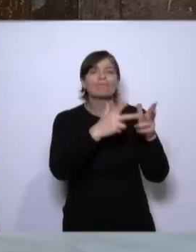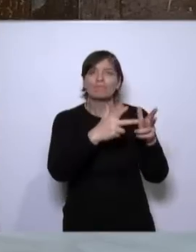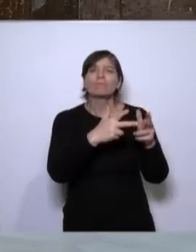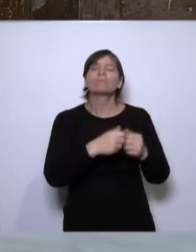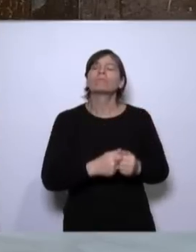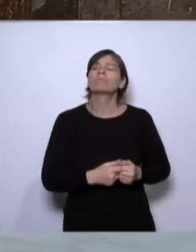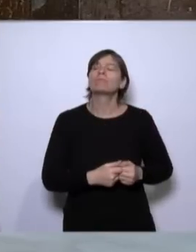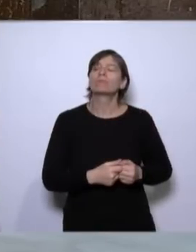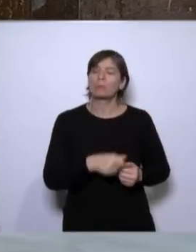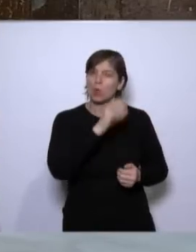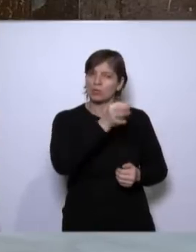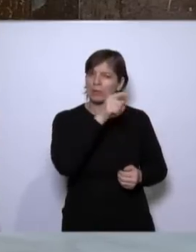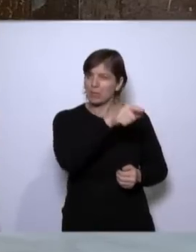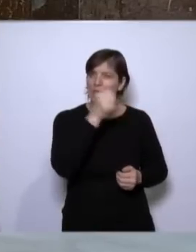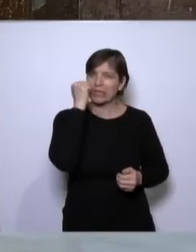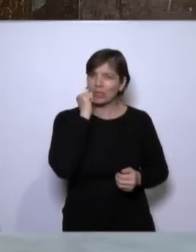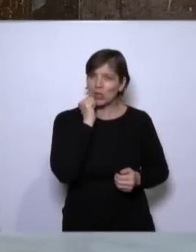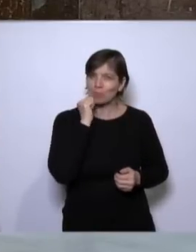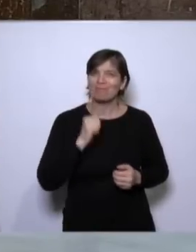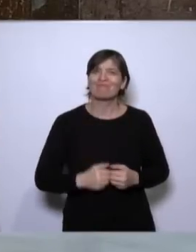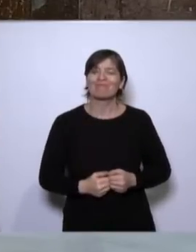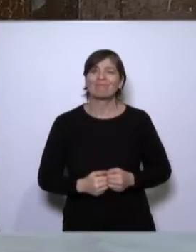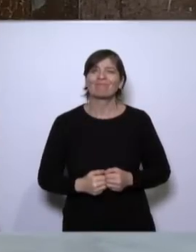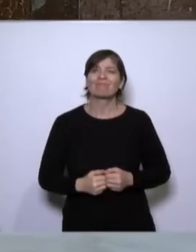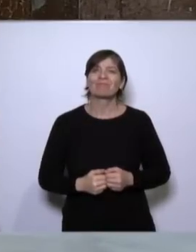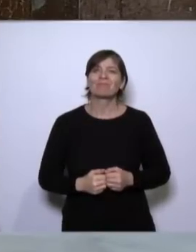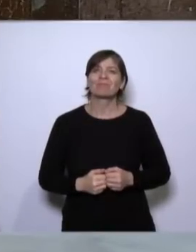respondí: Tú sabes, Señor.